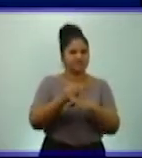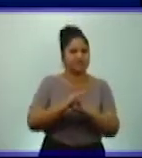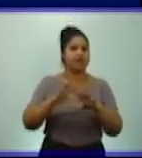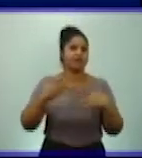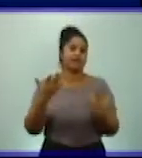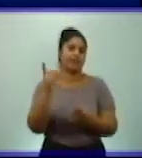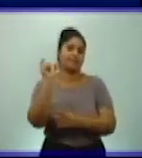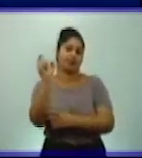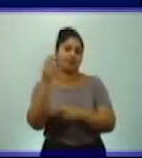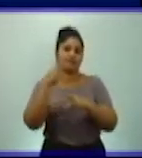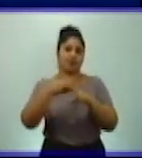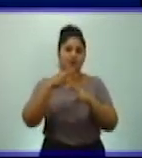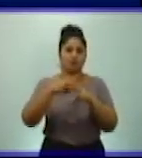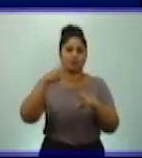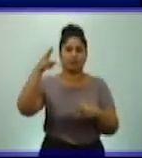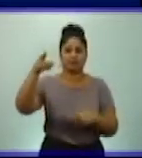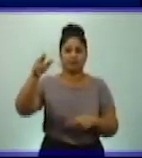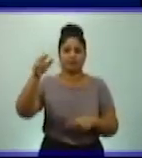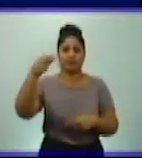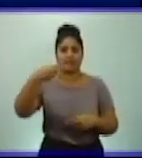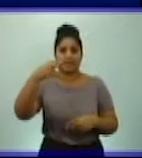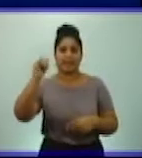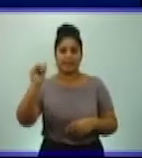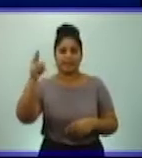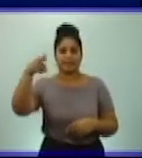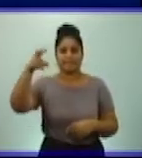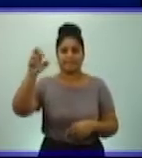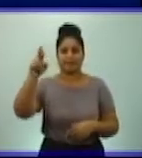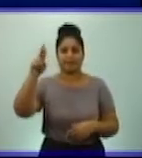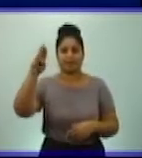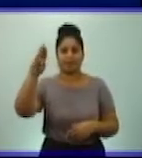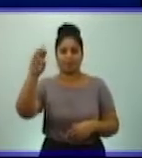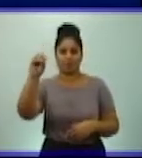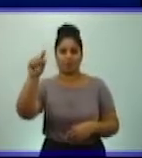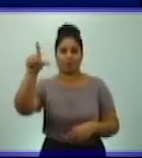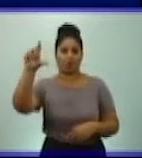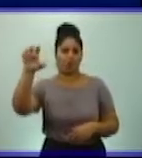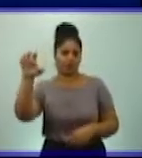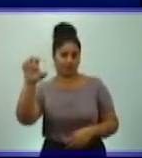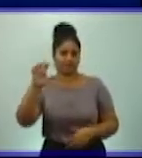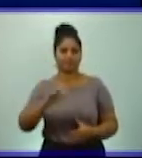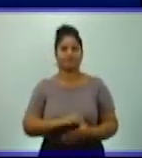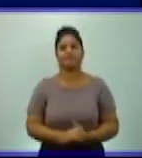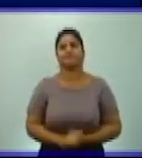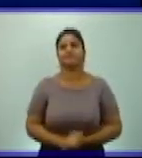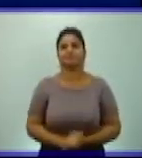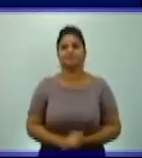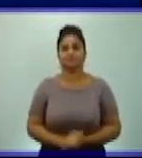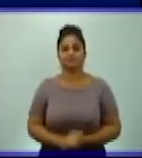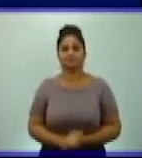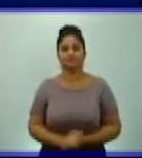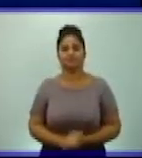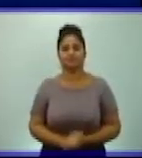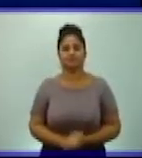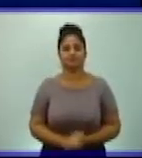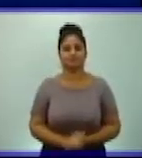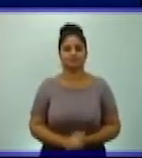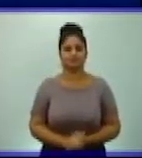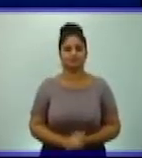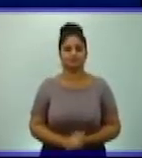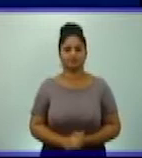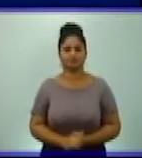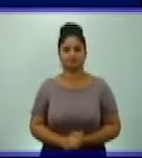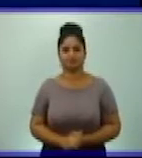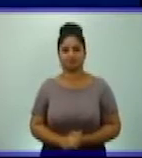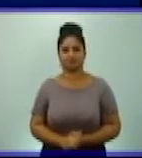lo podemos ver. ¿Qué es la hipérbole? Otro recurso propio del barroco, que es la exageración. Por tanto, aquí se